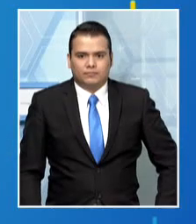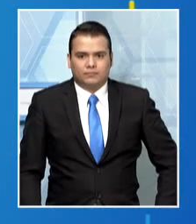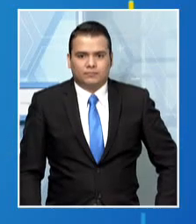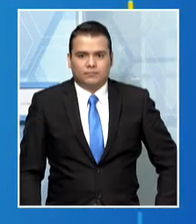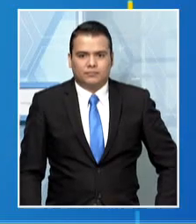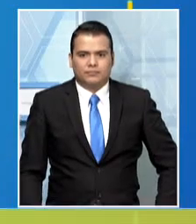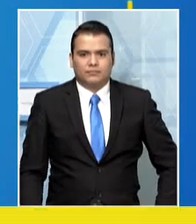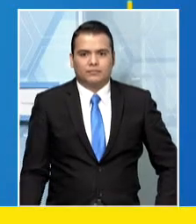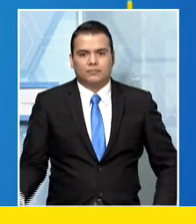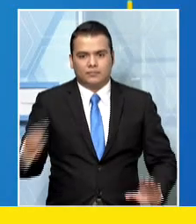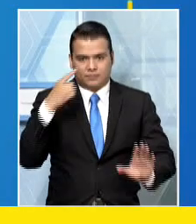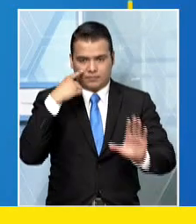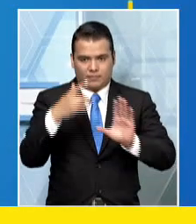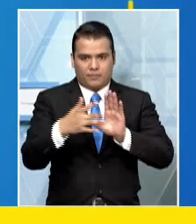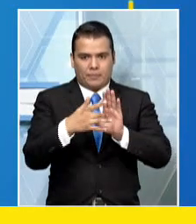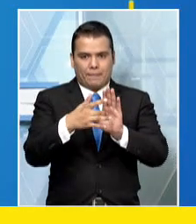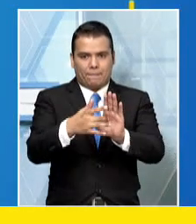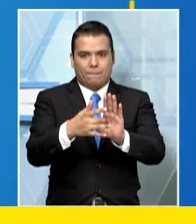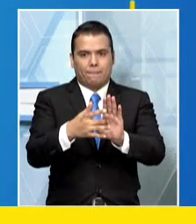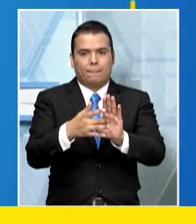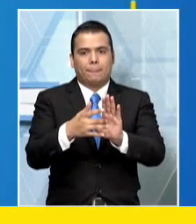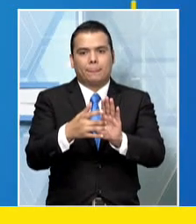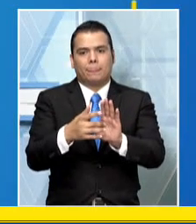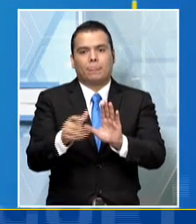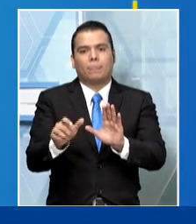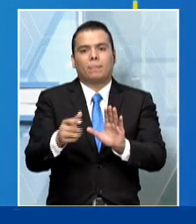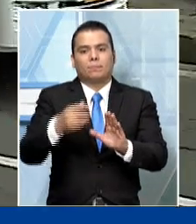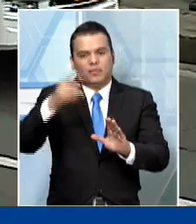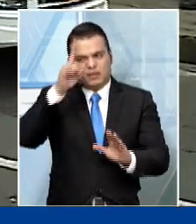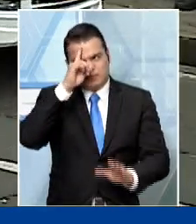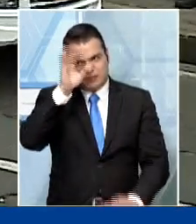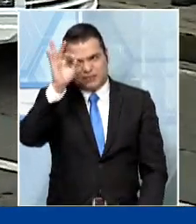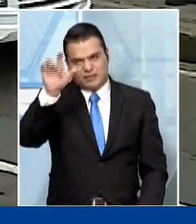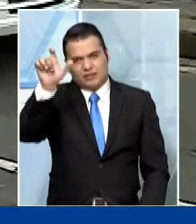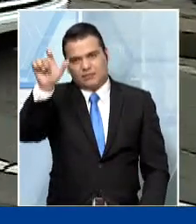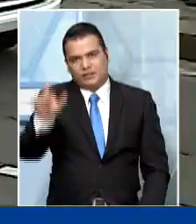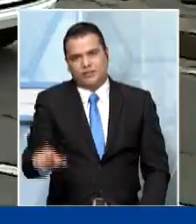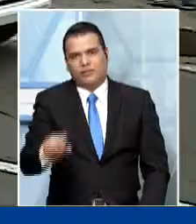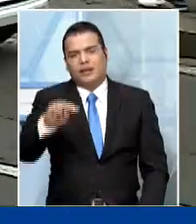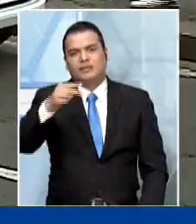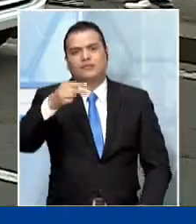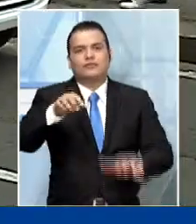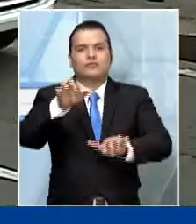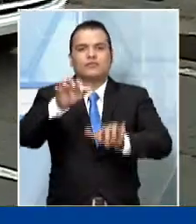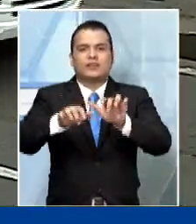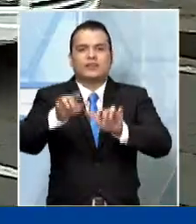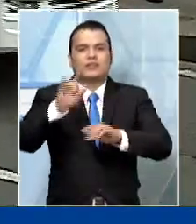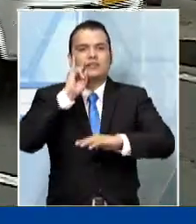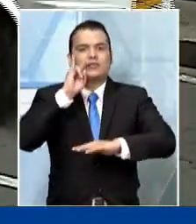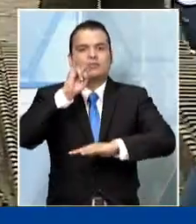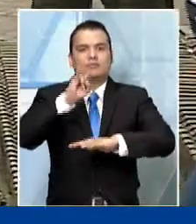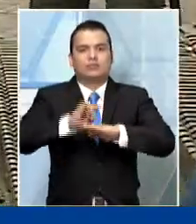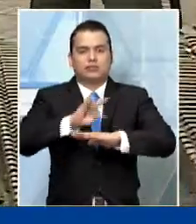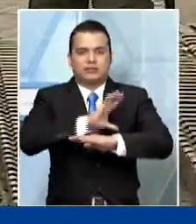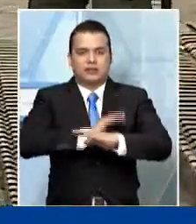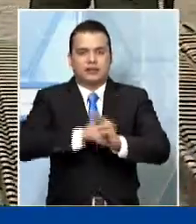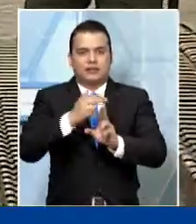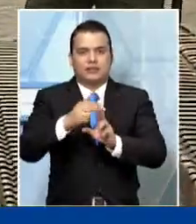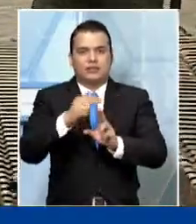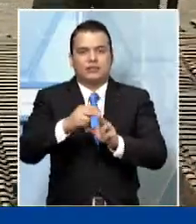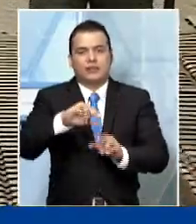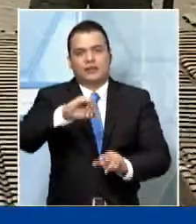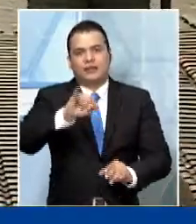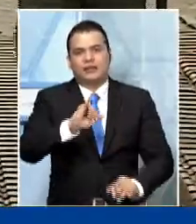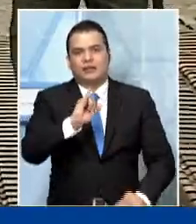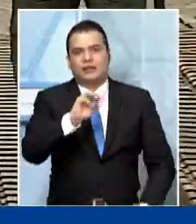Esta imagen circula por redes sociales y es la prueba de las amenazas en contra del subsecretario de Inspección y Vigilancia de Cali, Jimmy Dranguet,